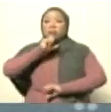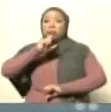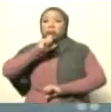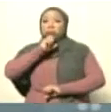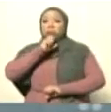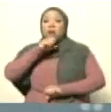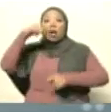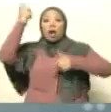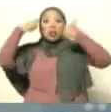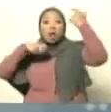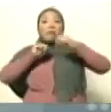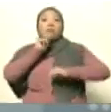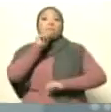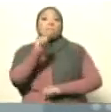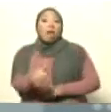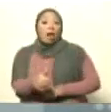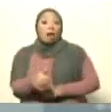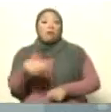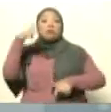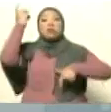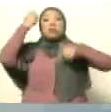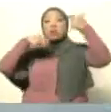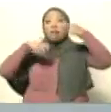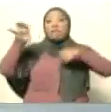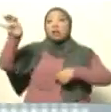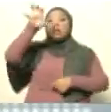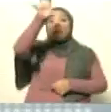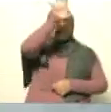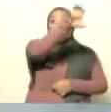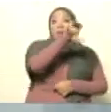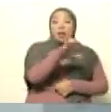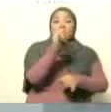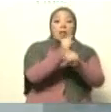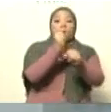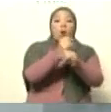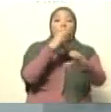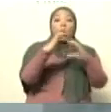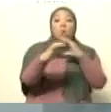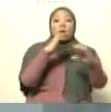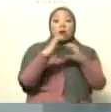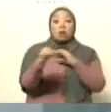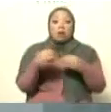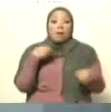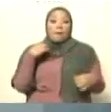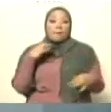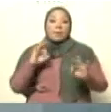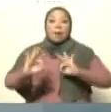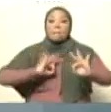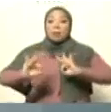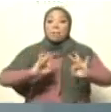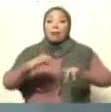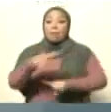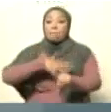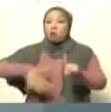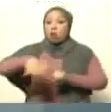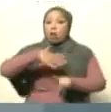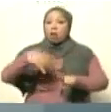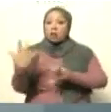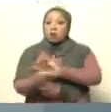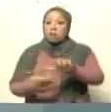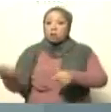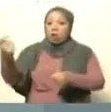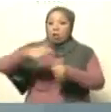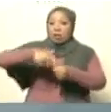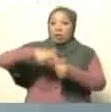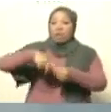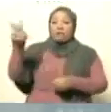hablar de violación de derechos humanos inexistentes, a preparar una situación de inestabilidad interna en